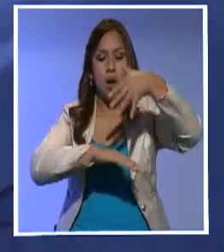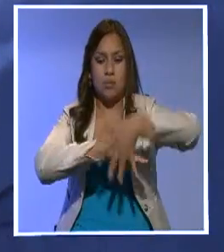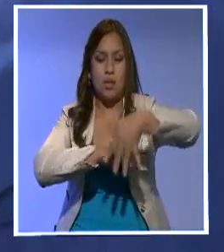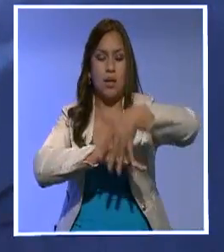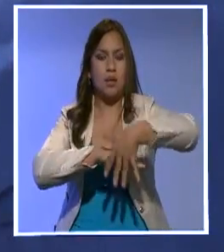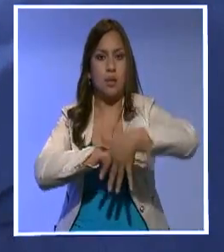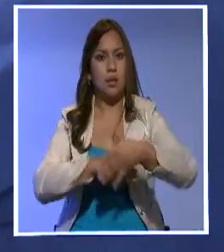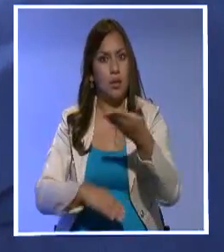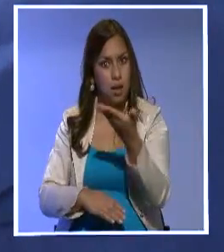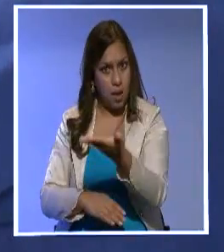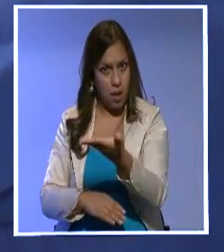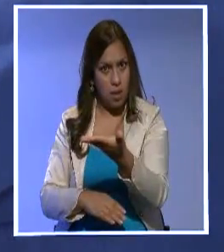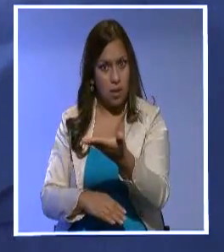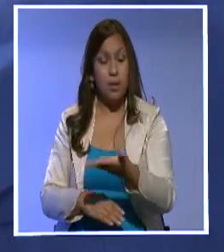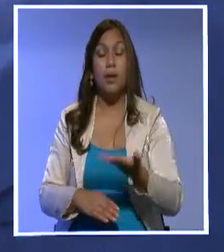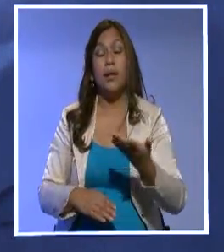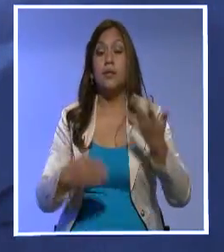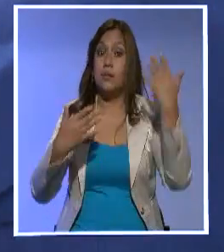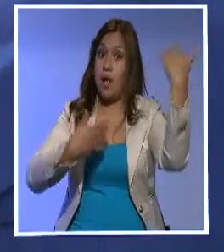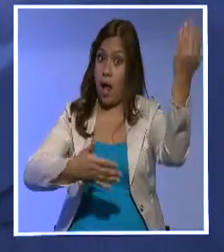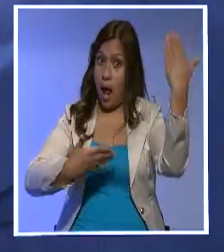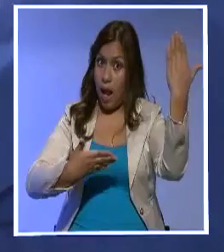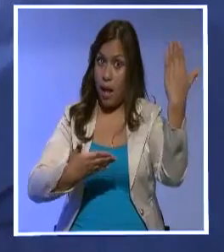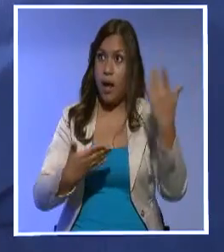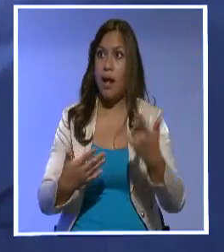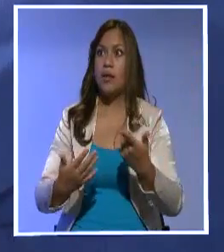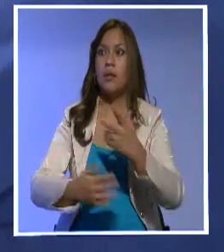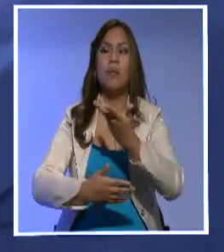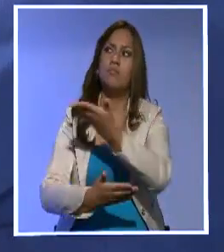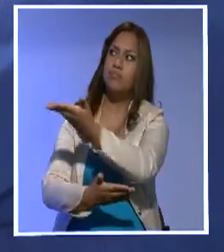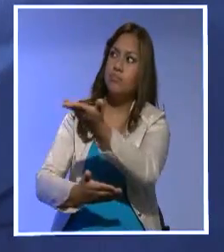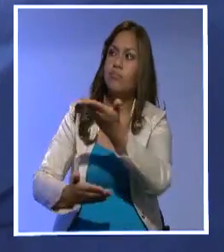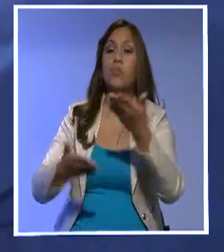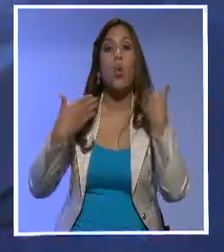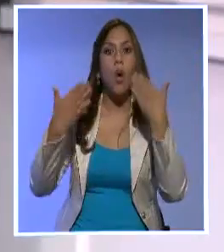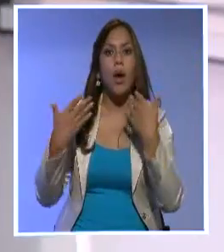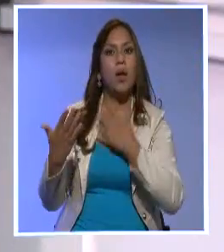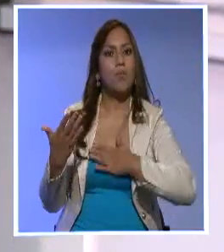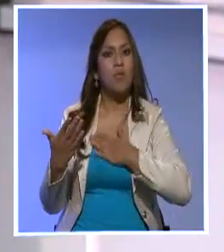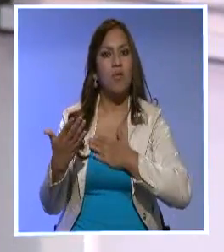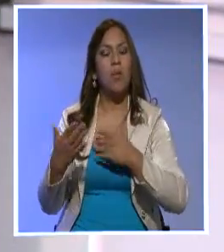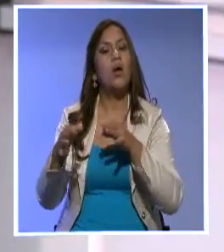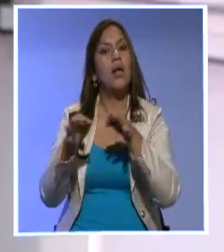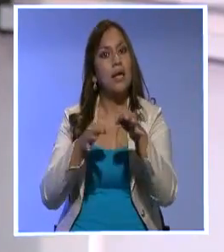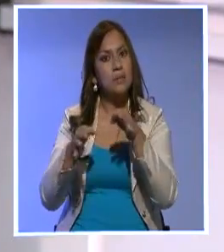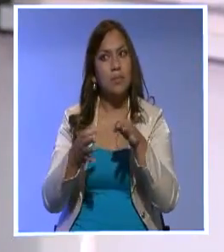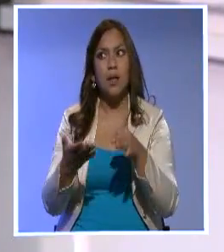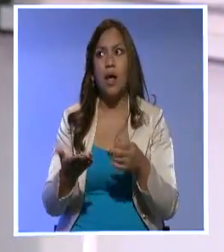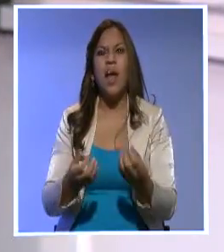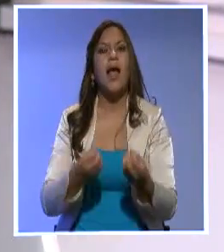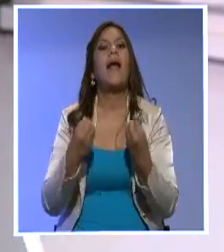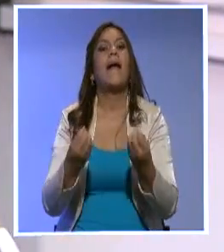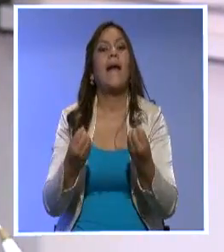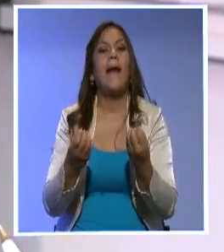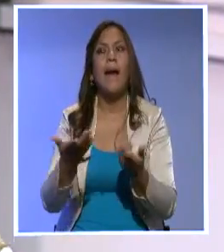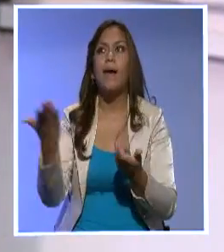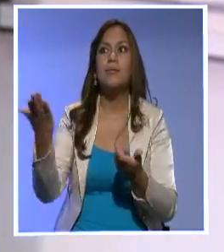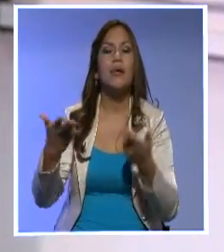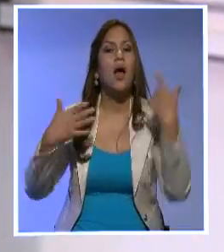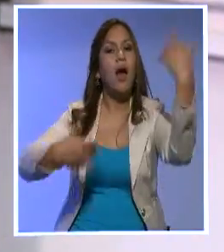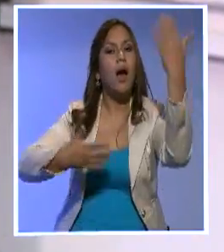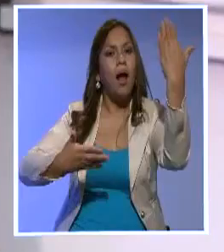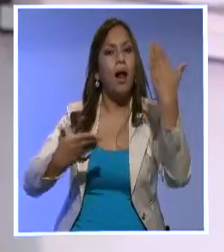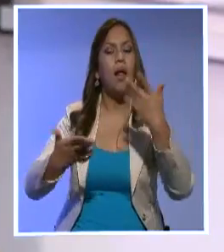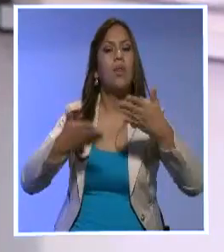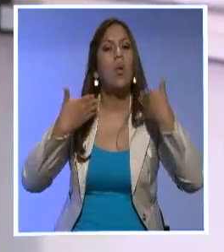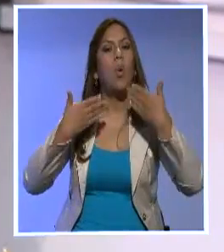ahí está donde el alcalde del puerto que de explicación a su población a sus mandantes de que ha hecho tantos años en la municipalidad